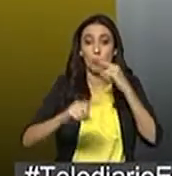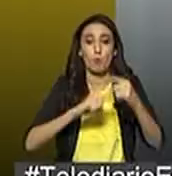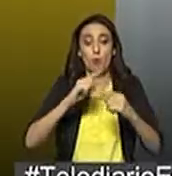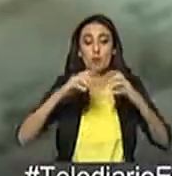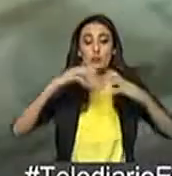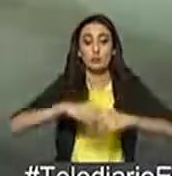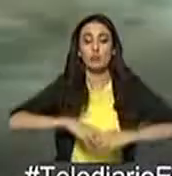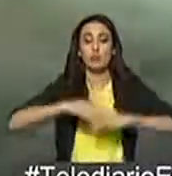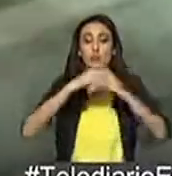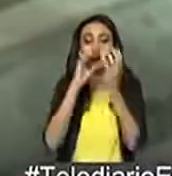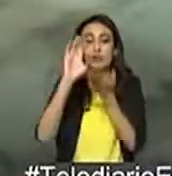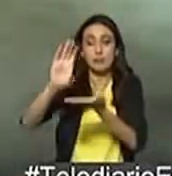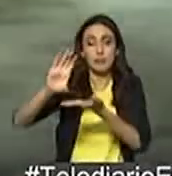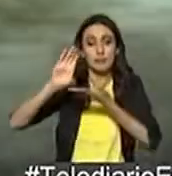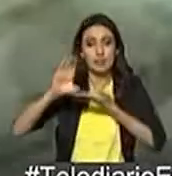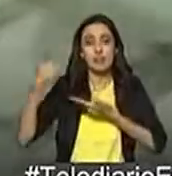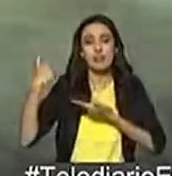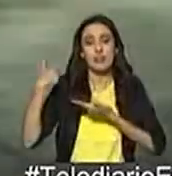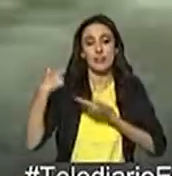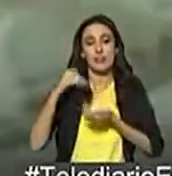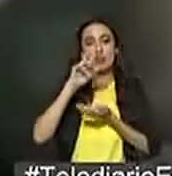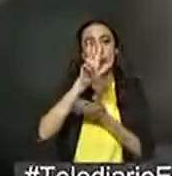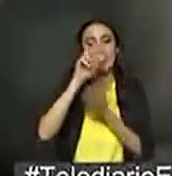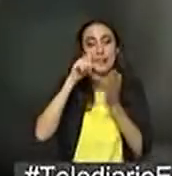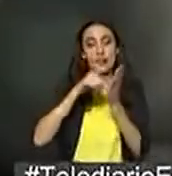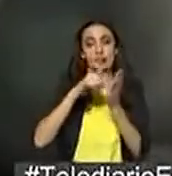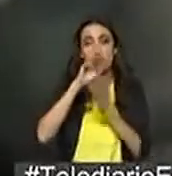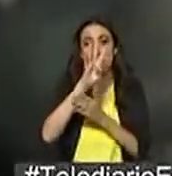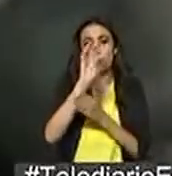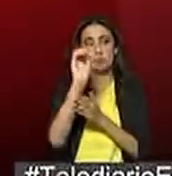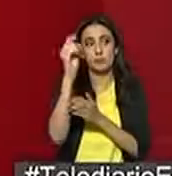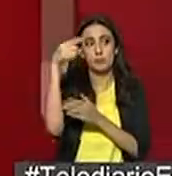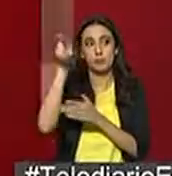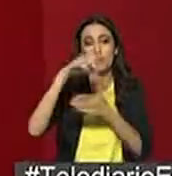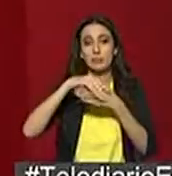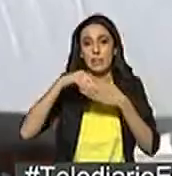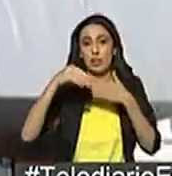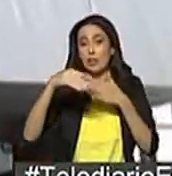déficit presupuestario que alcanza los 3.400 millones de dólares.